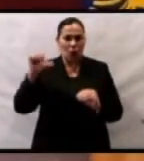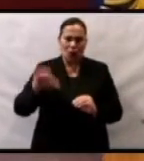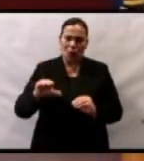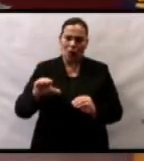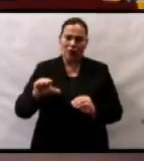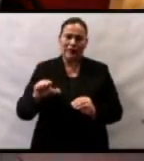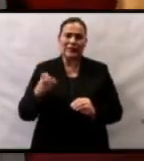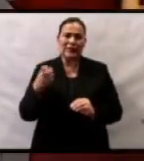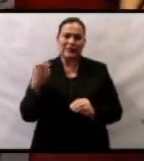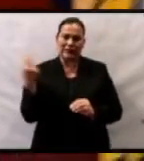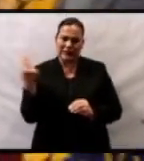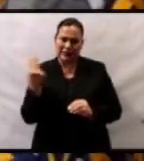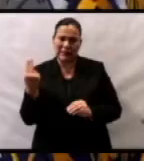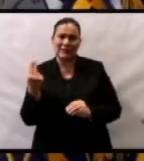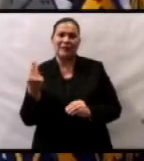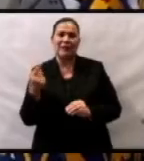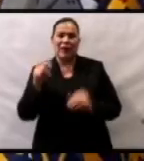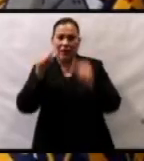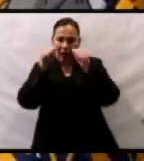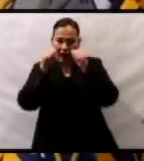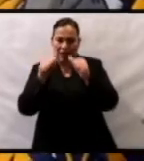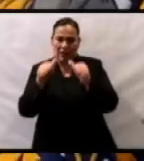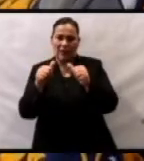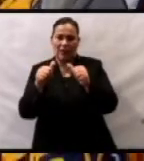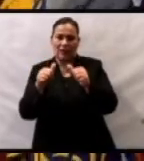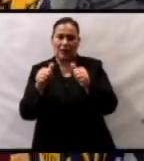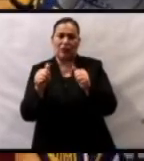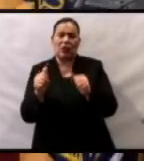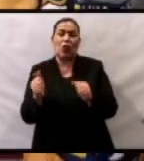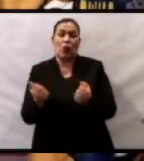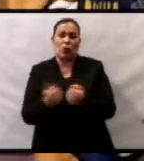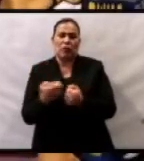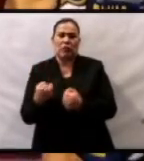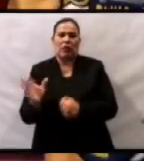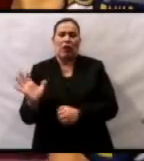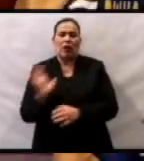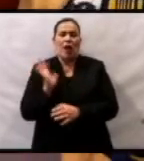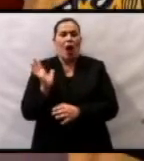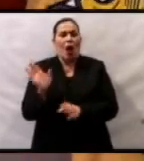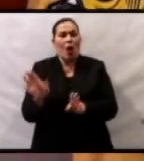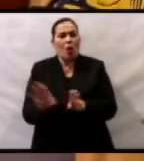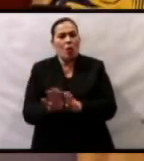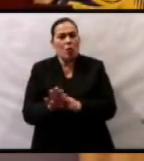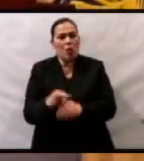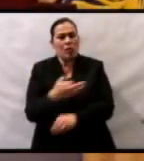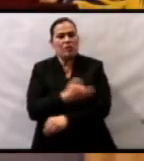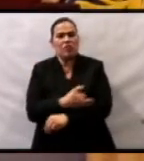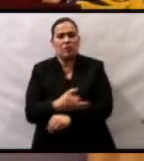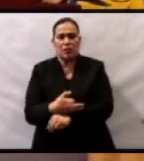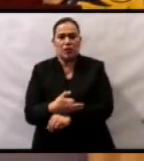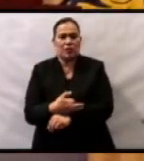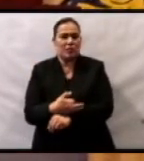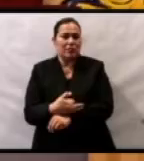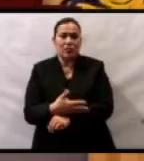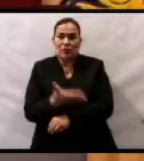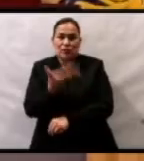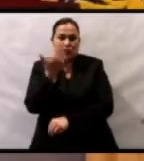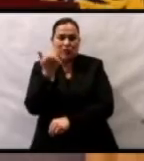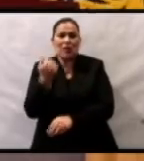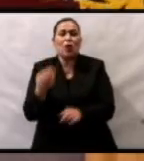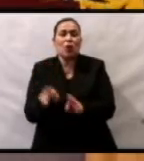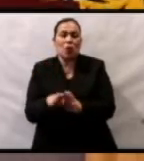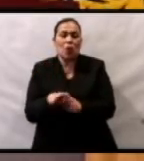cobrando la vida de personas y con eso impactando a las familias. No sé qué sería de una